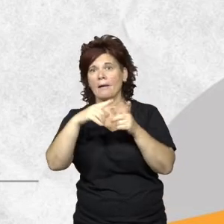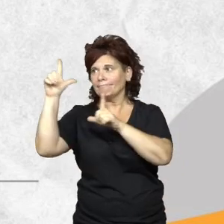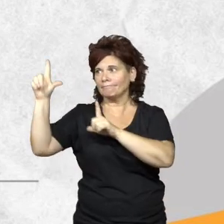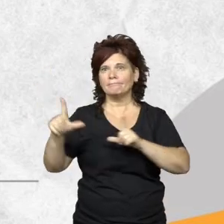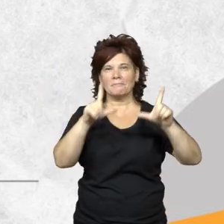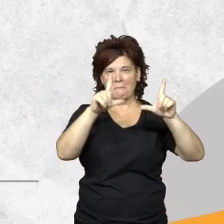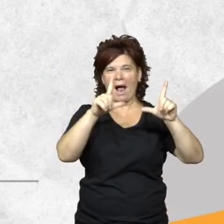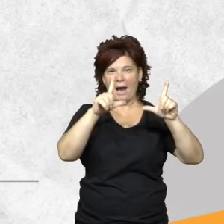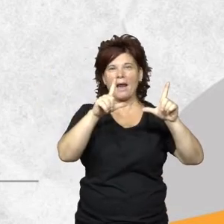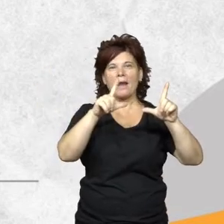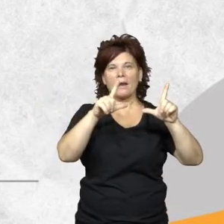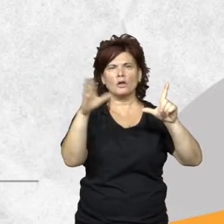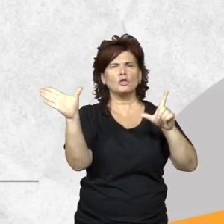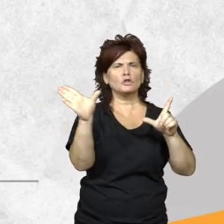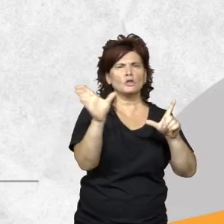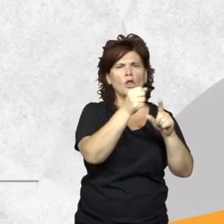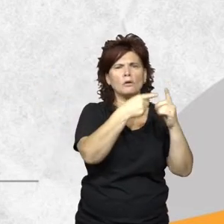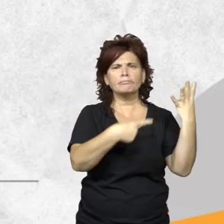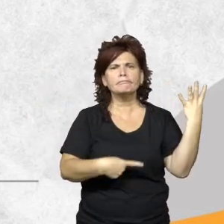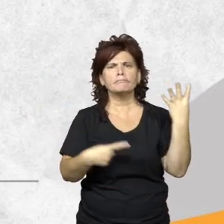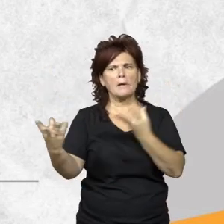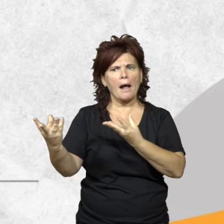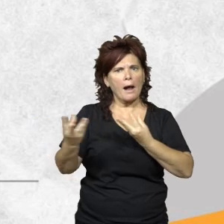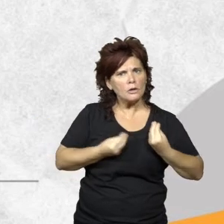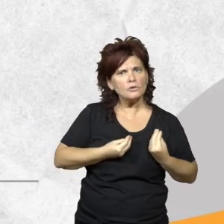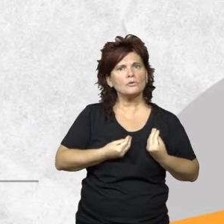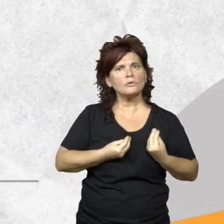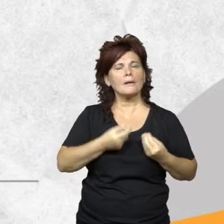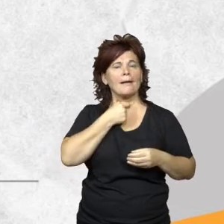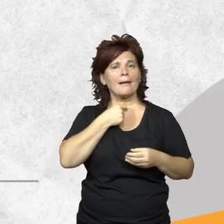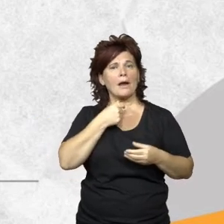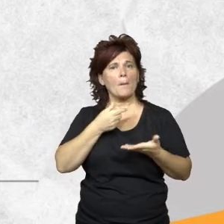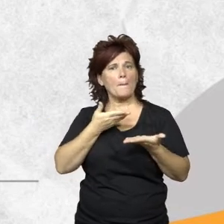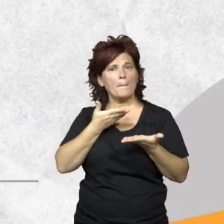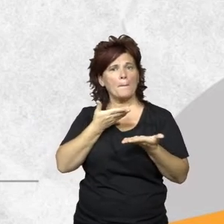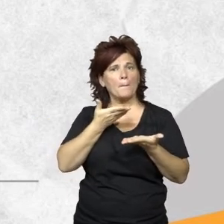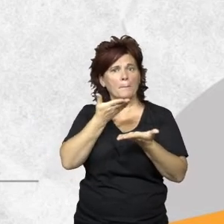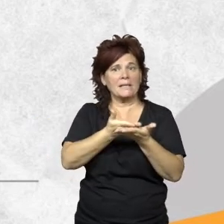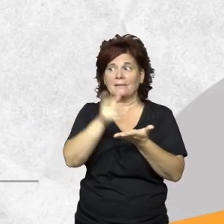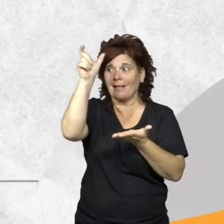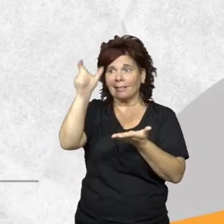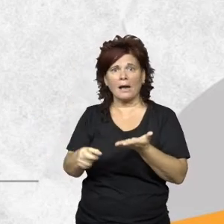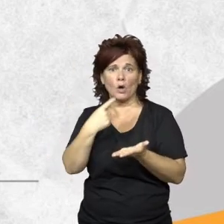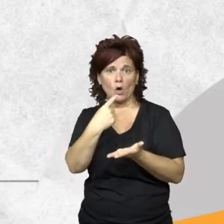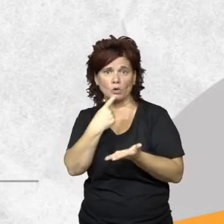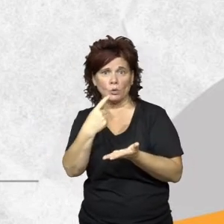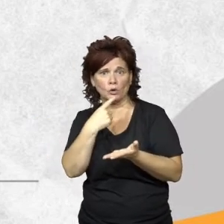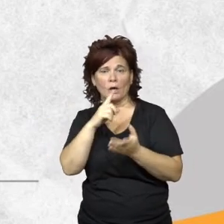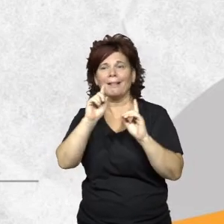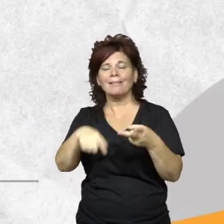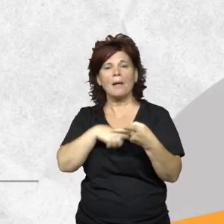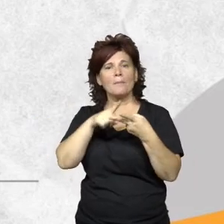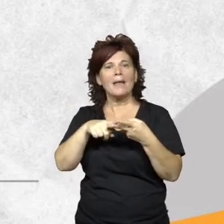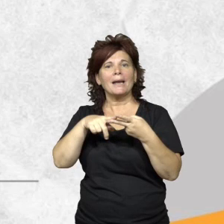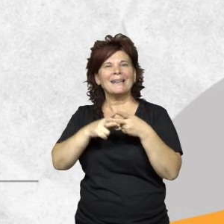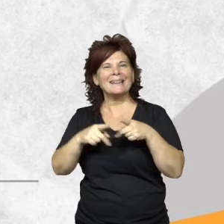que teníamos, todo el material de apoyo que quiera presentar el consultor y el técnico de